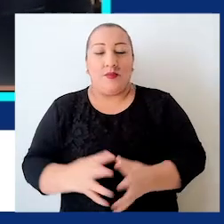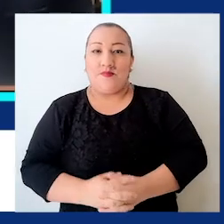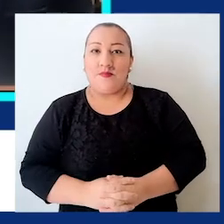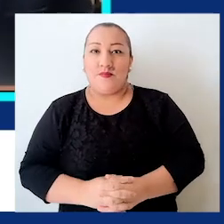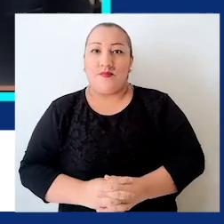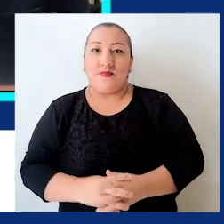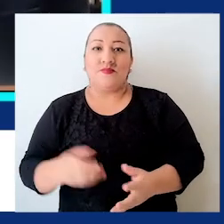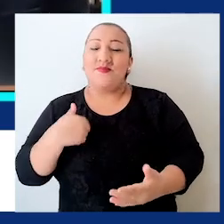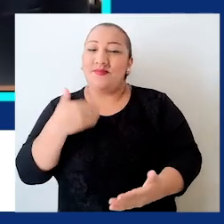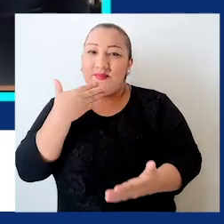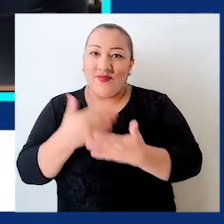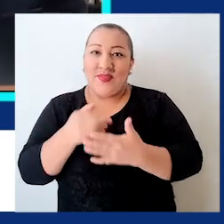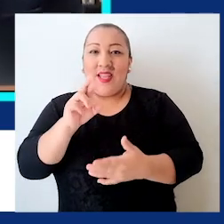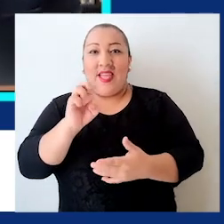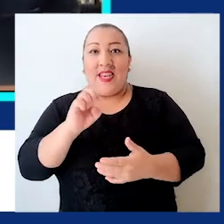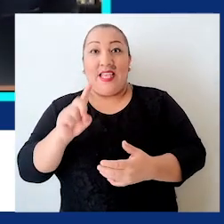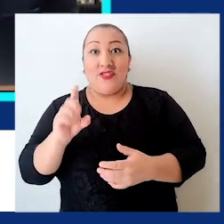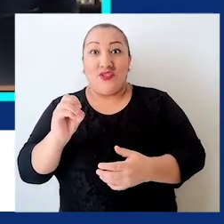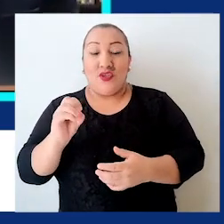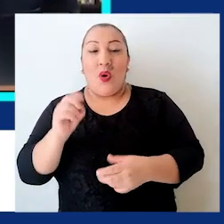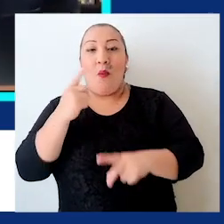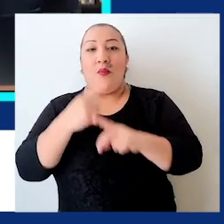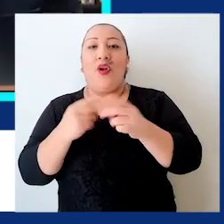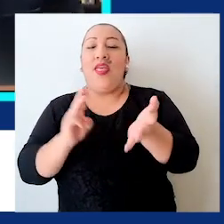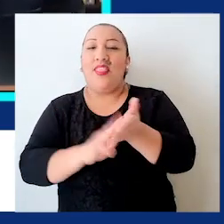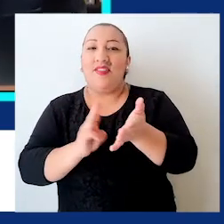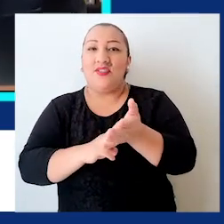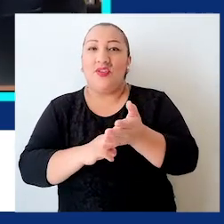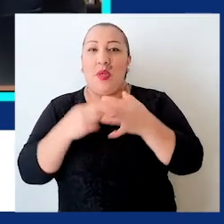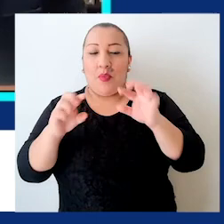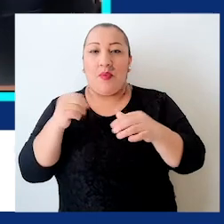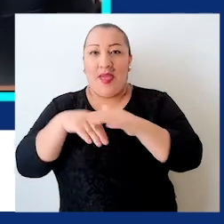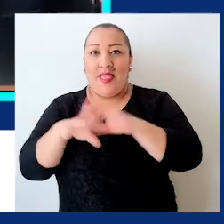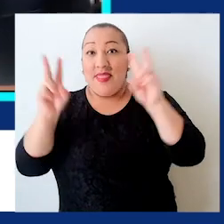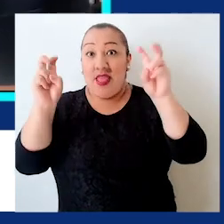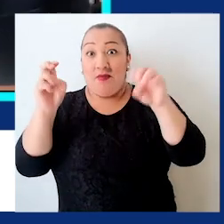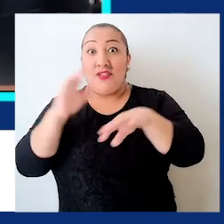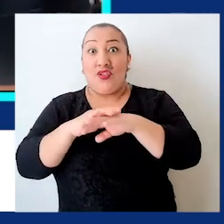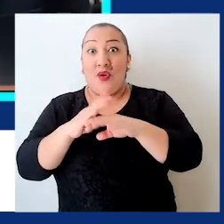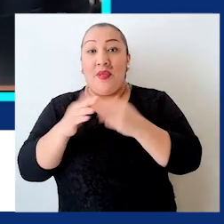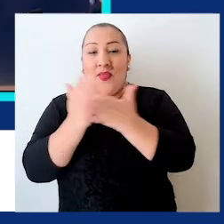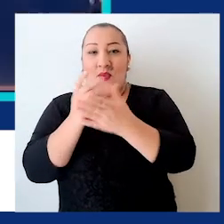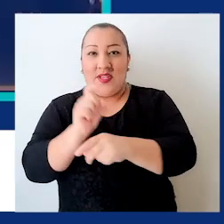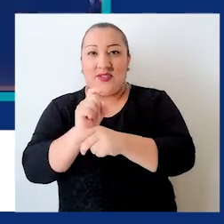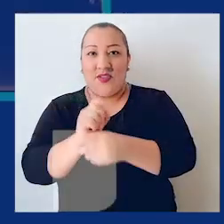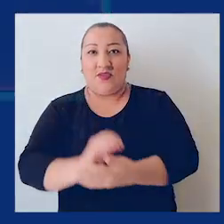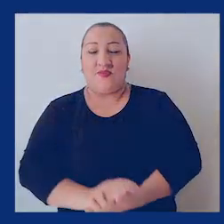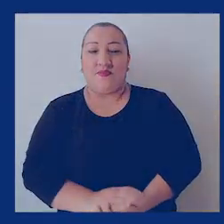Agradecemos a Renzo Deza, comisionado de la Defensoría del Pueblo en temas en educación.